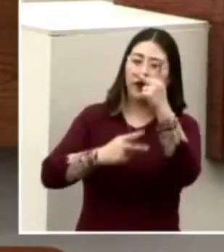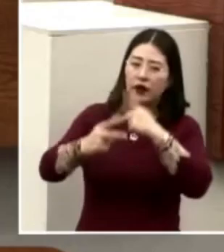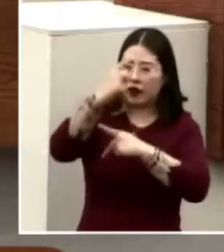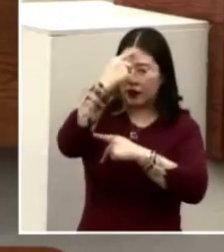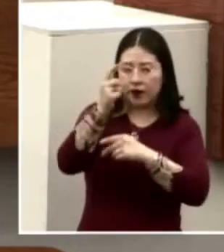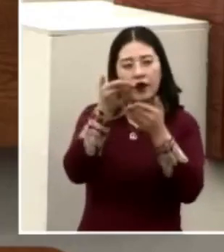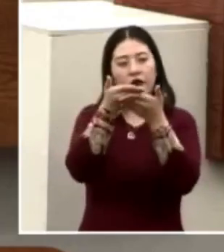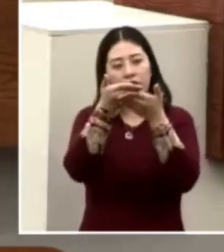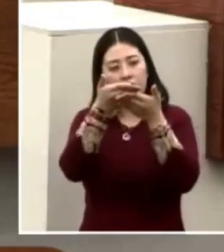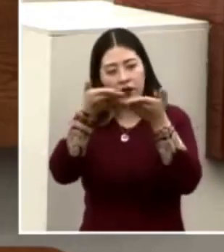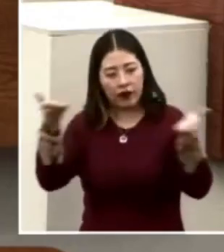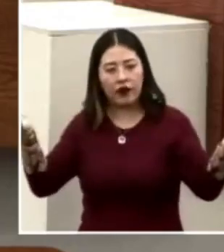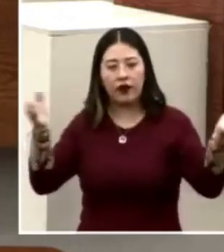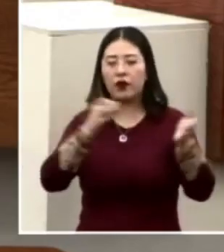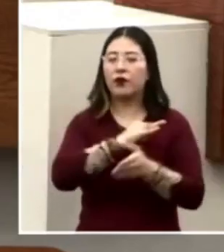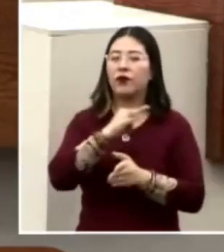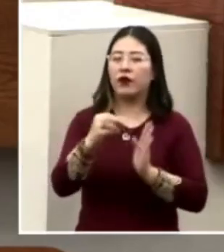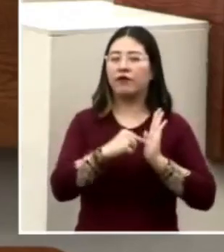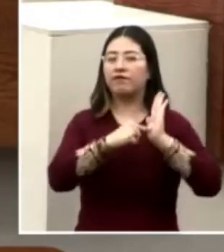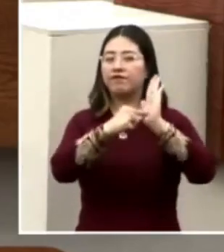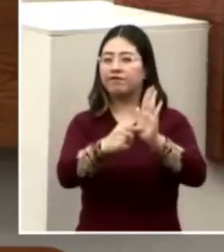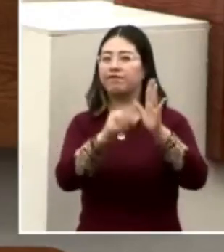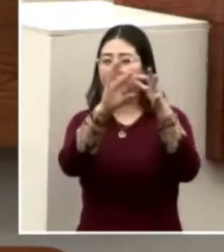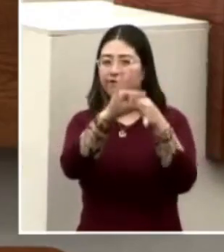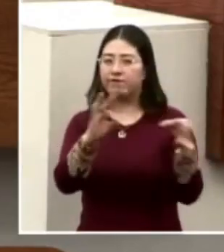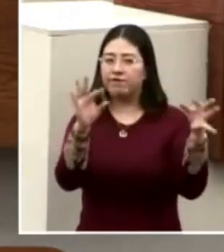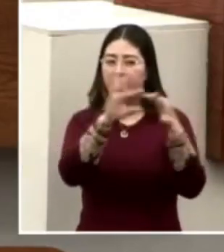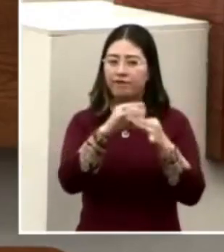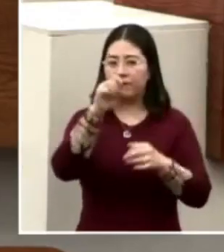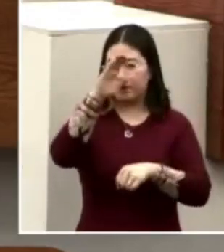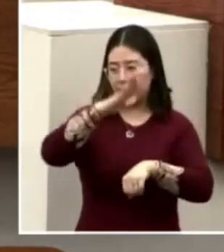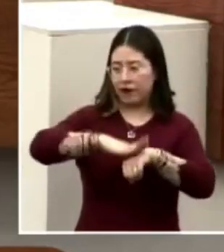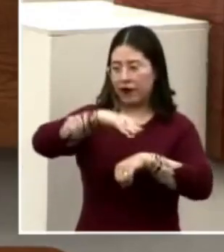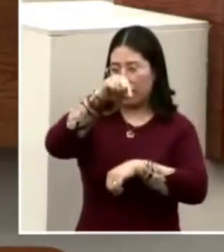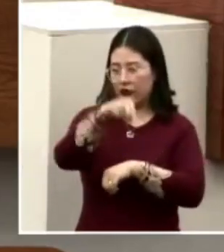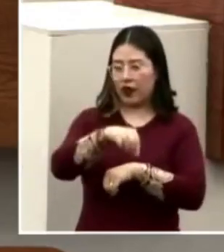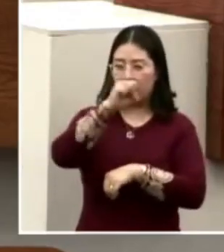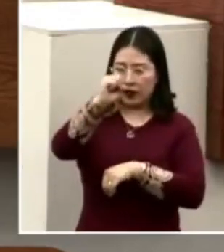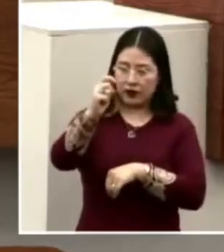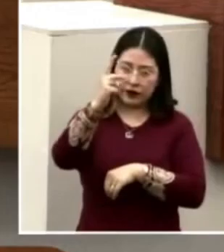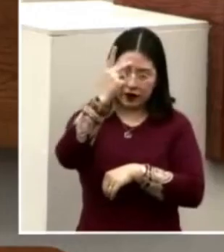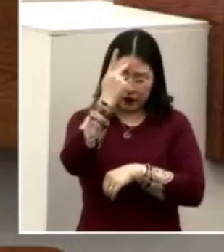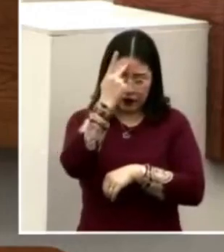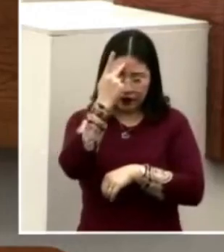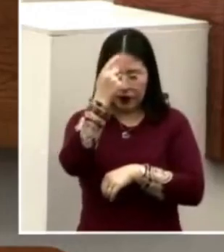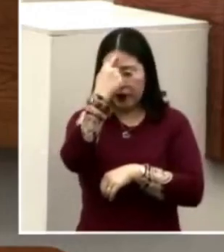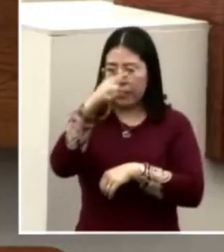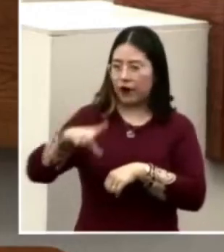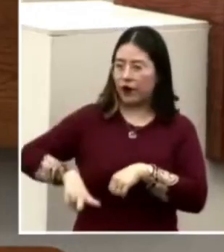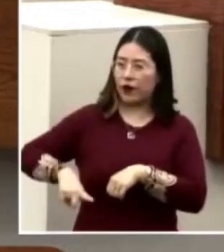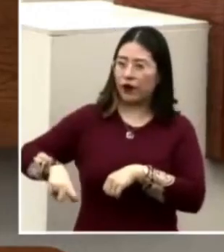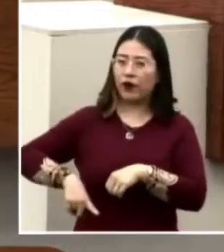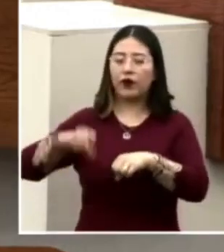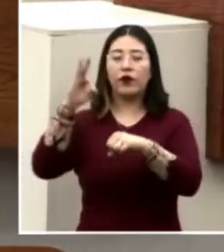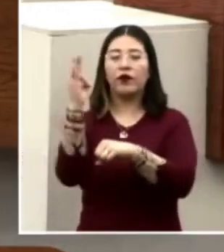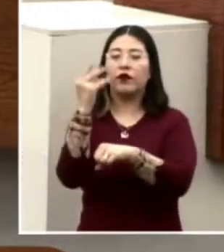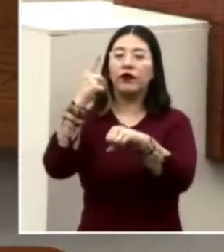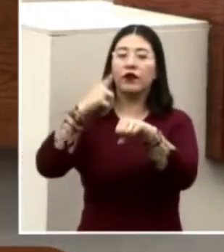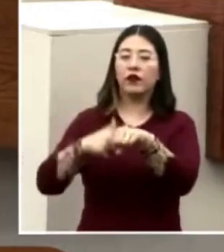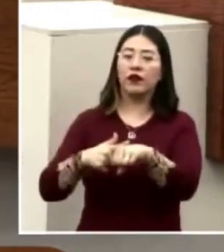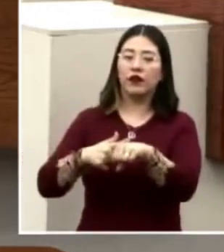aquí ante ustedes y sobre todo aquí en San Luis Potosí porque para el gobierno federal